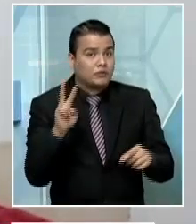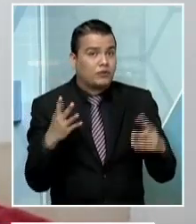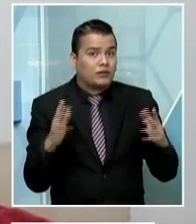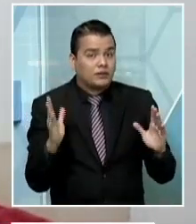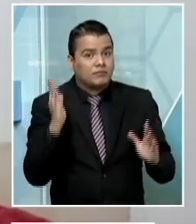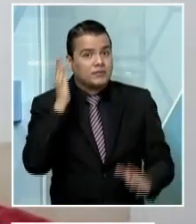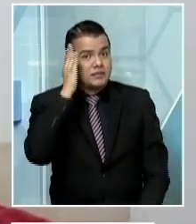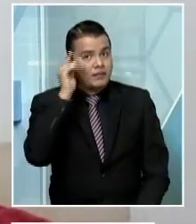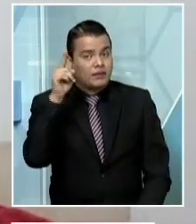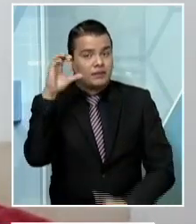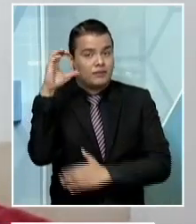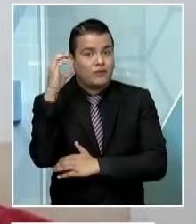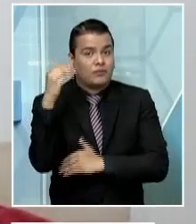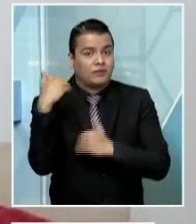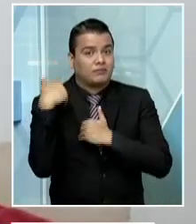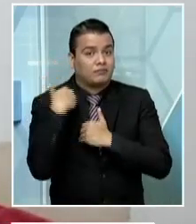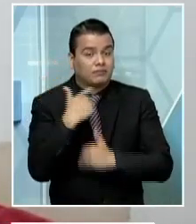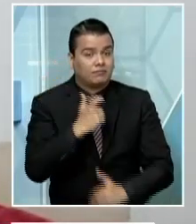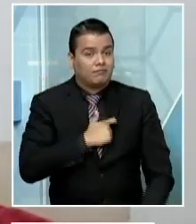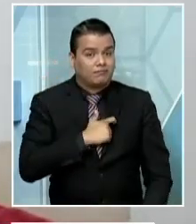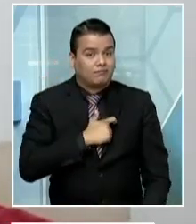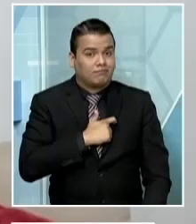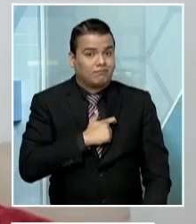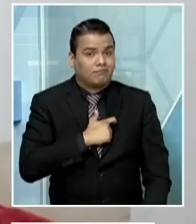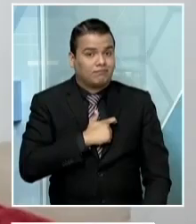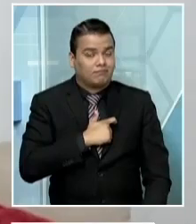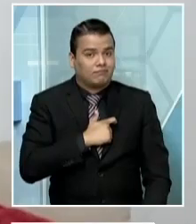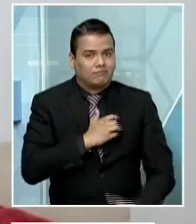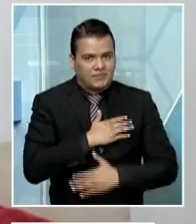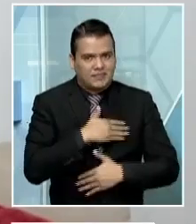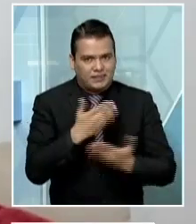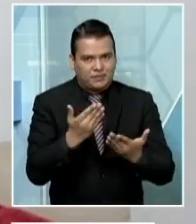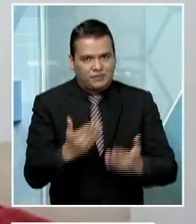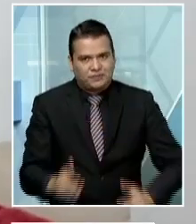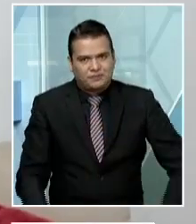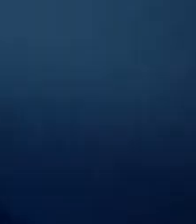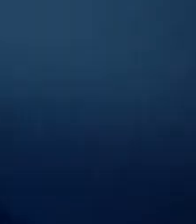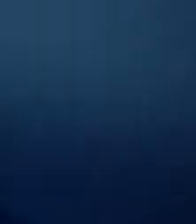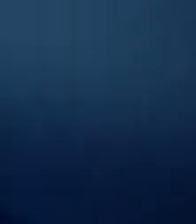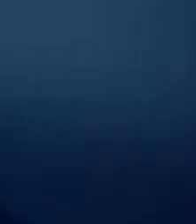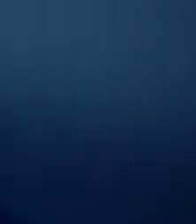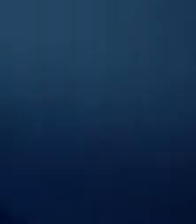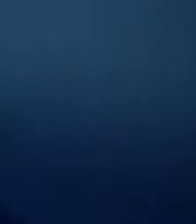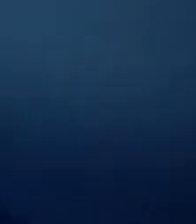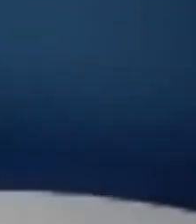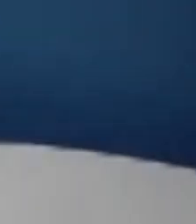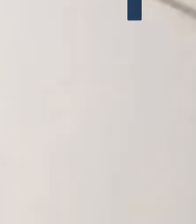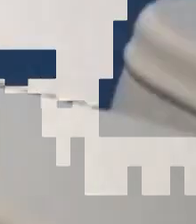de siempre para Colombia, conseguir la victoria. Un abrazo. Chao.